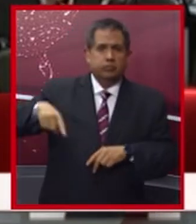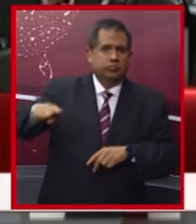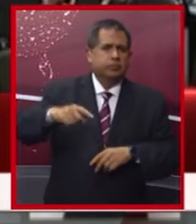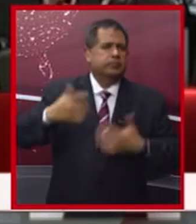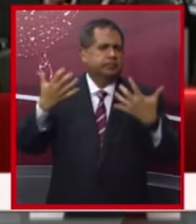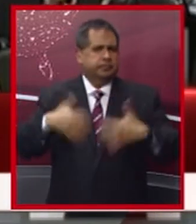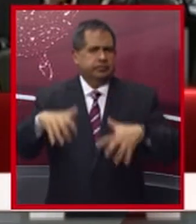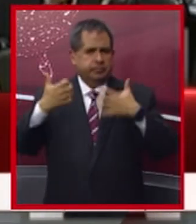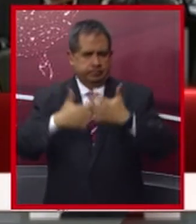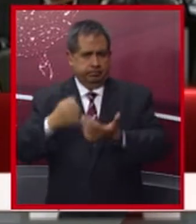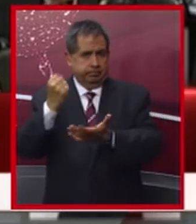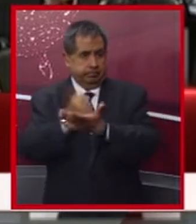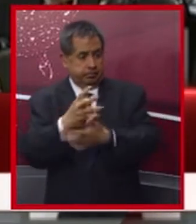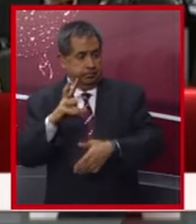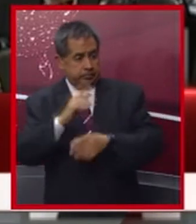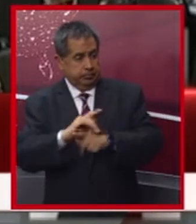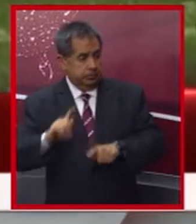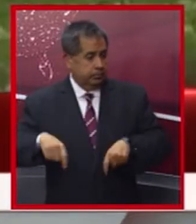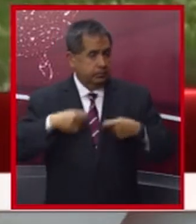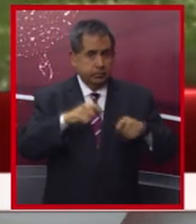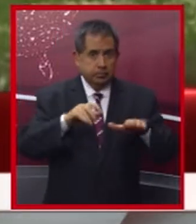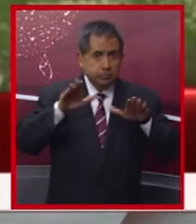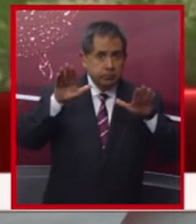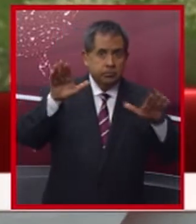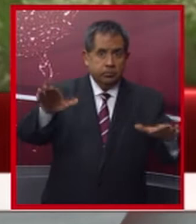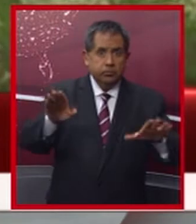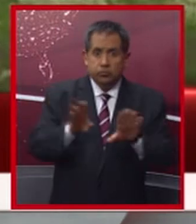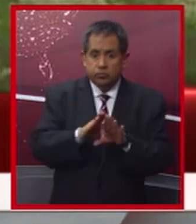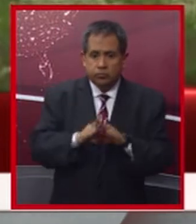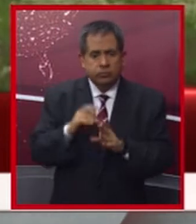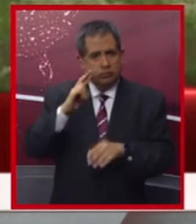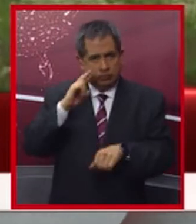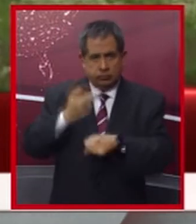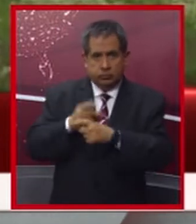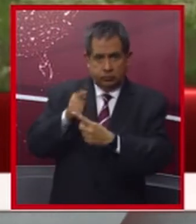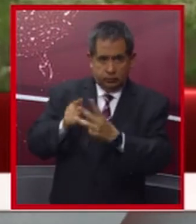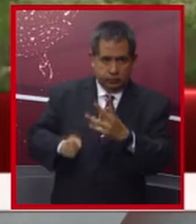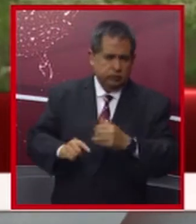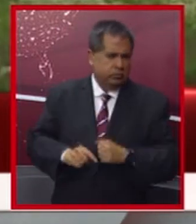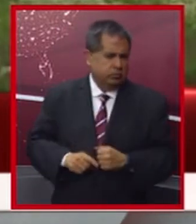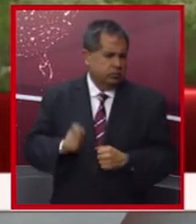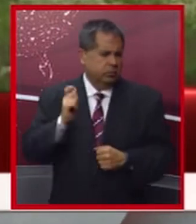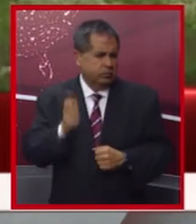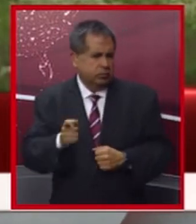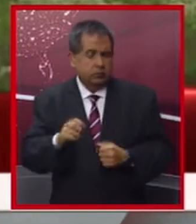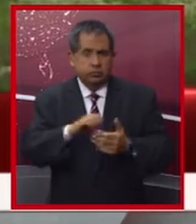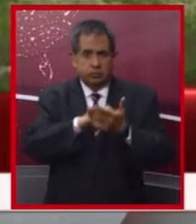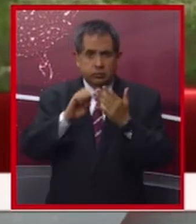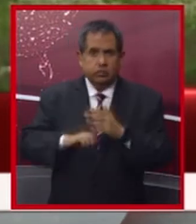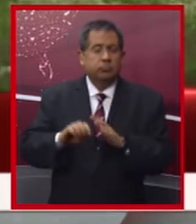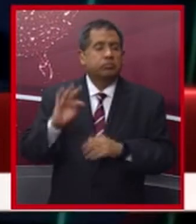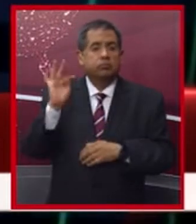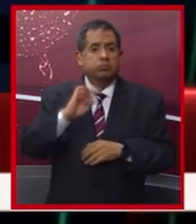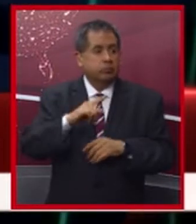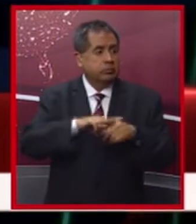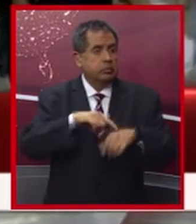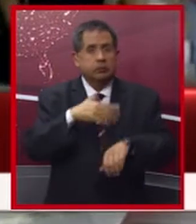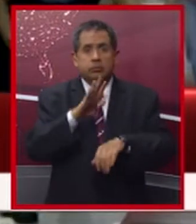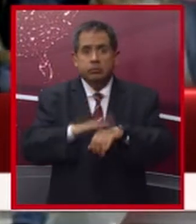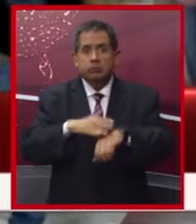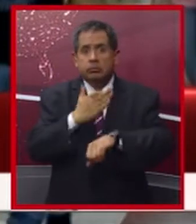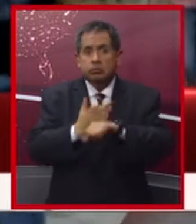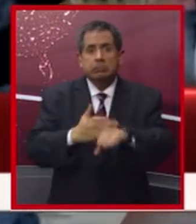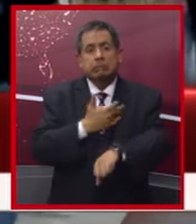concesionarios y permisionarios de servicio al público de transporte aéreo. Entre otros aspectos, habrá compensaciones en caso de